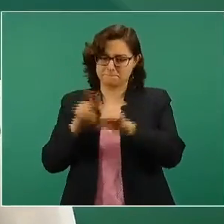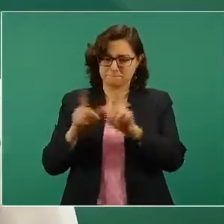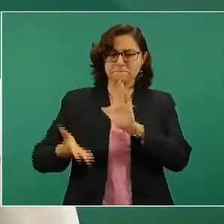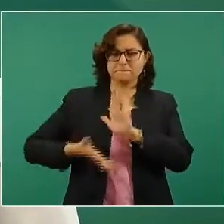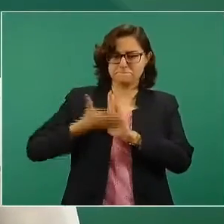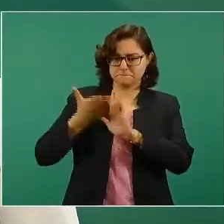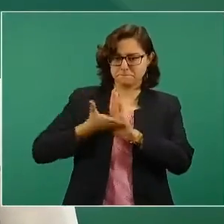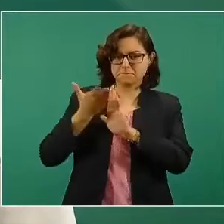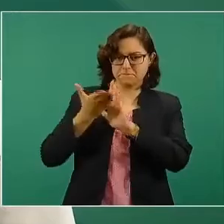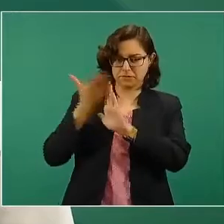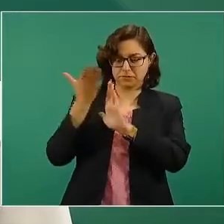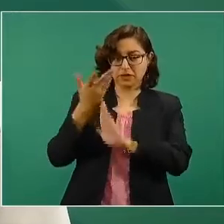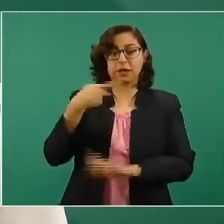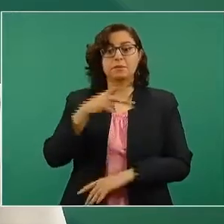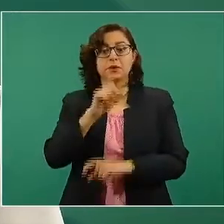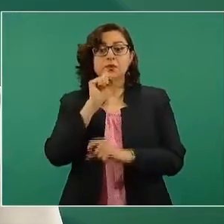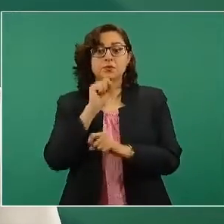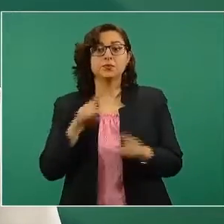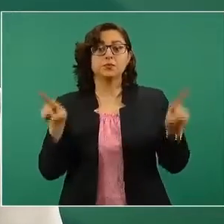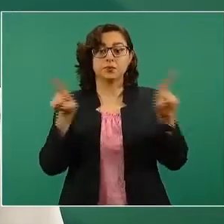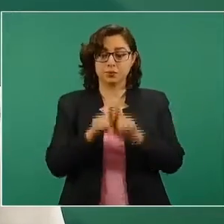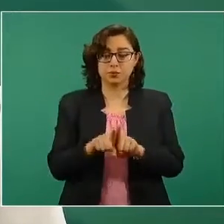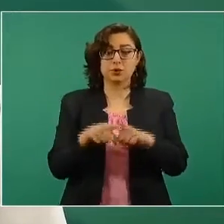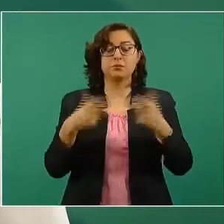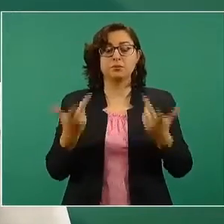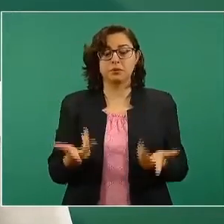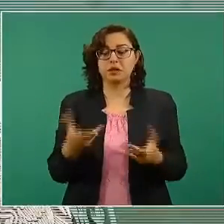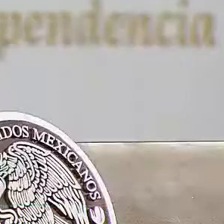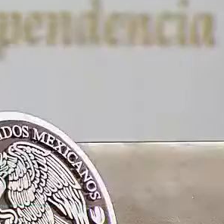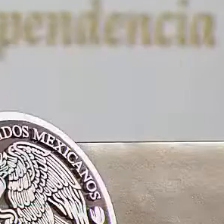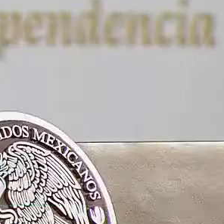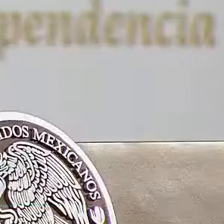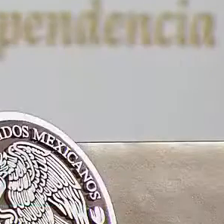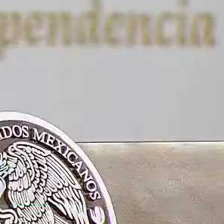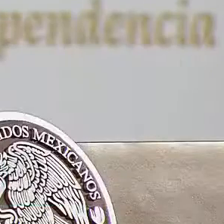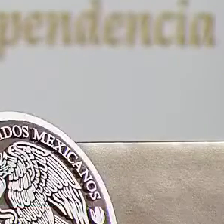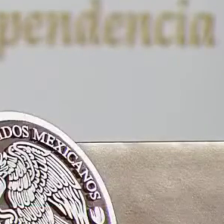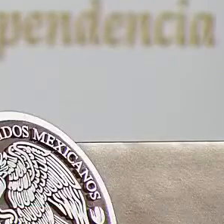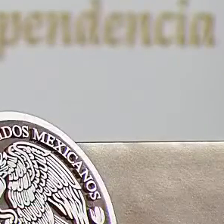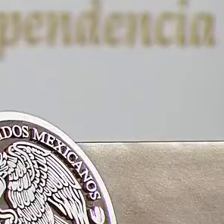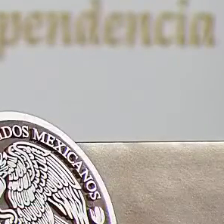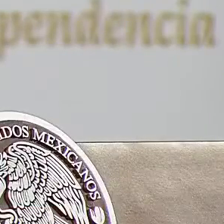albañilería, pero también desarrollando capacidades en las propias comunidades para